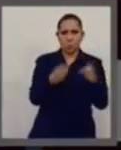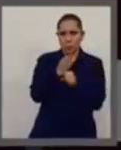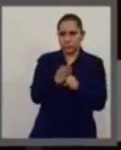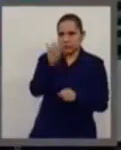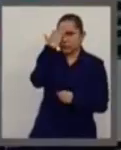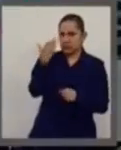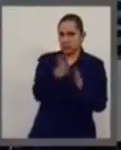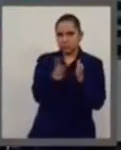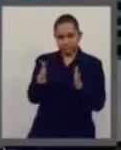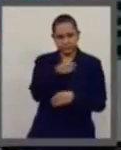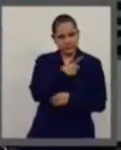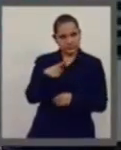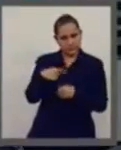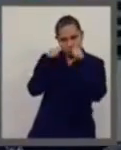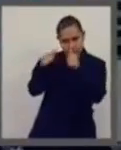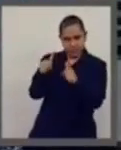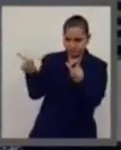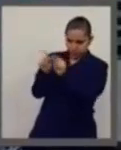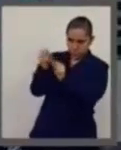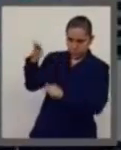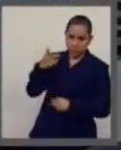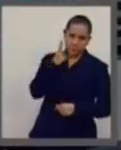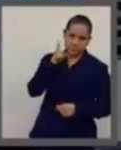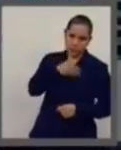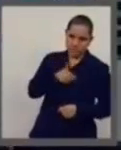Presidenta. Muchas gracias,